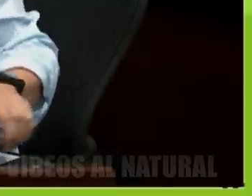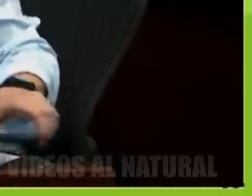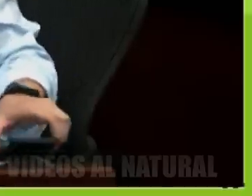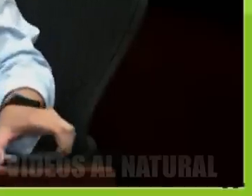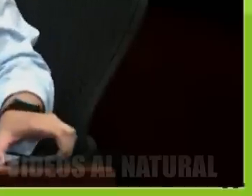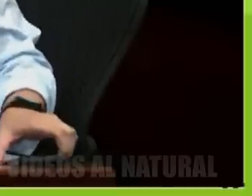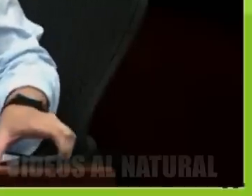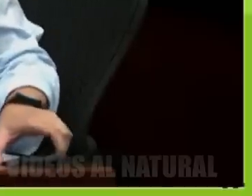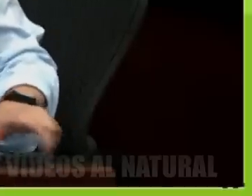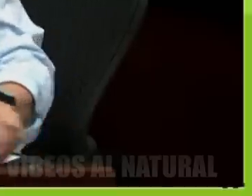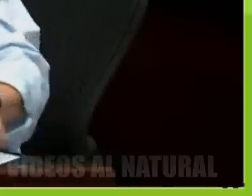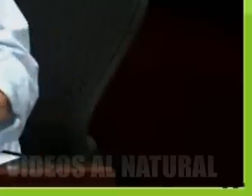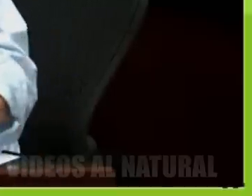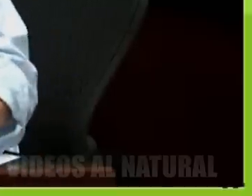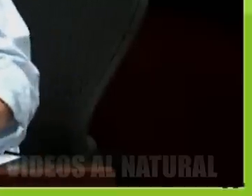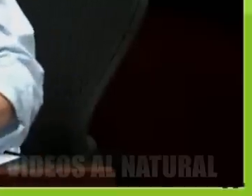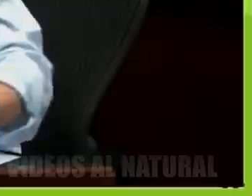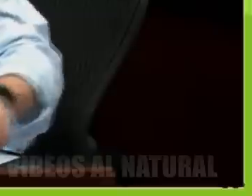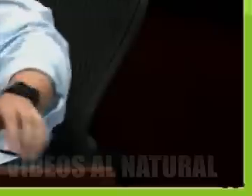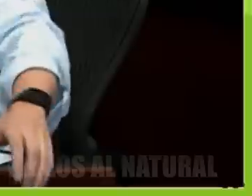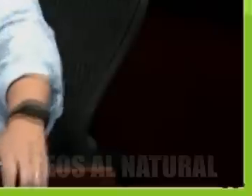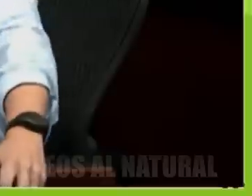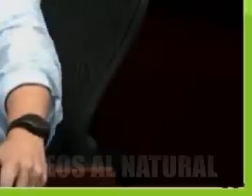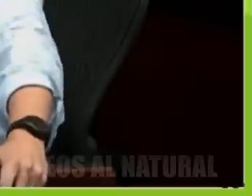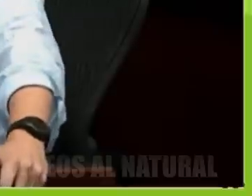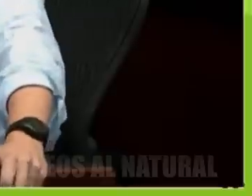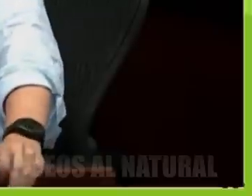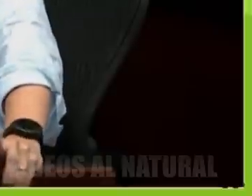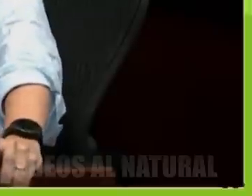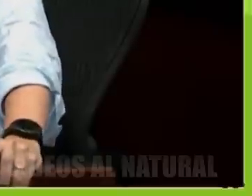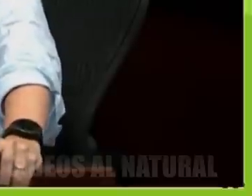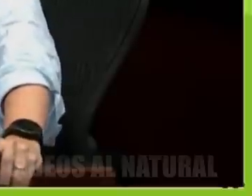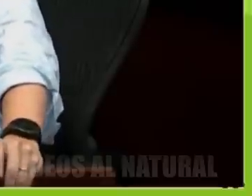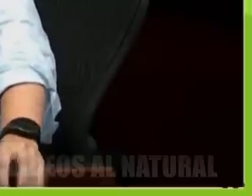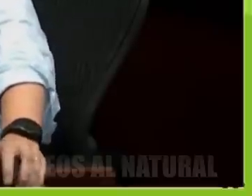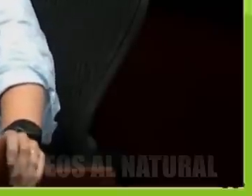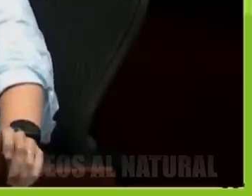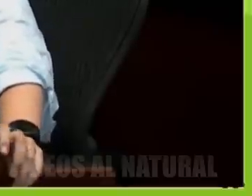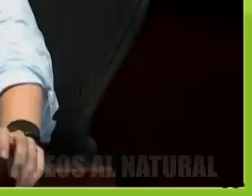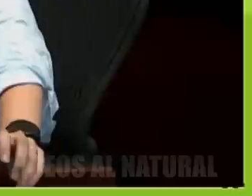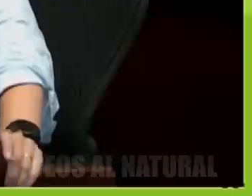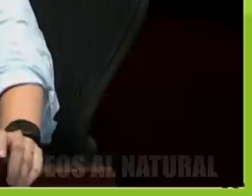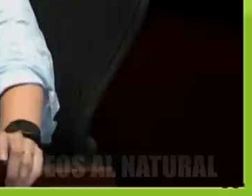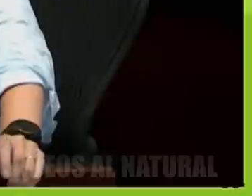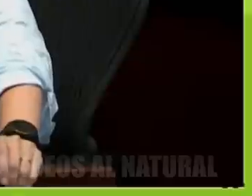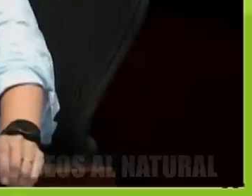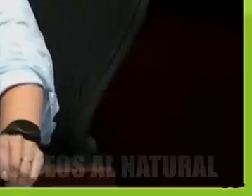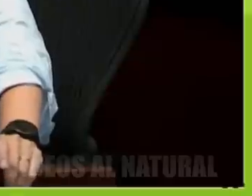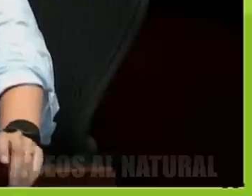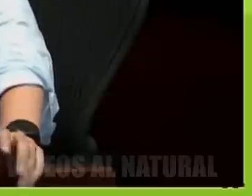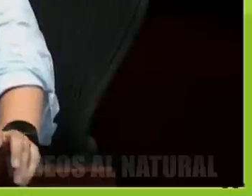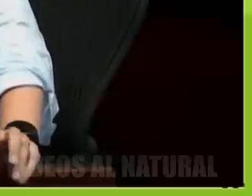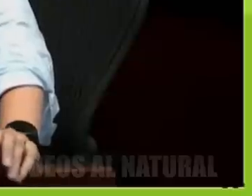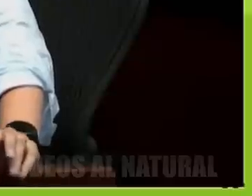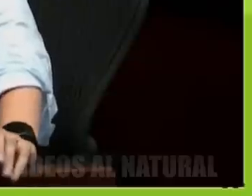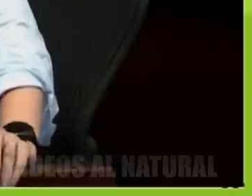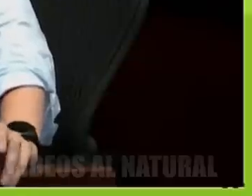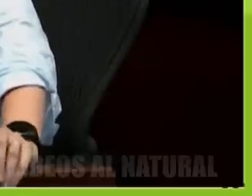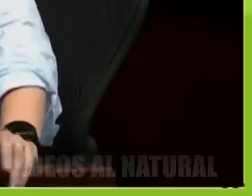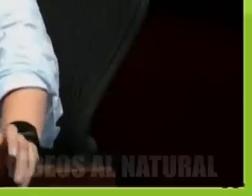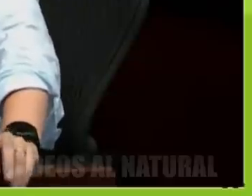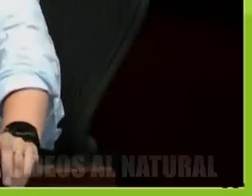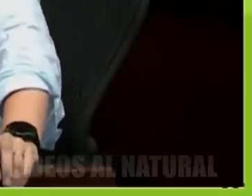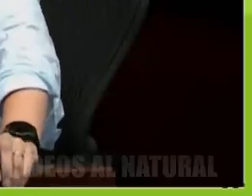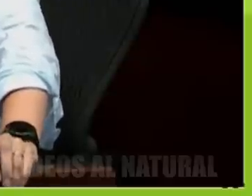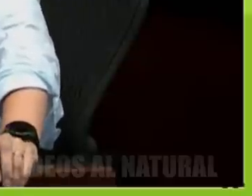de consolación para Francia Márquez, la vicepresidenta que apoya la primera línea, a propósito de todo lo que hemos visto tristemente, y que los colombianos no se nos